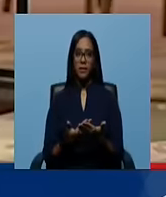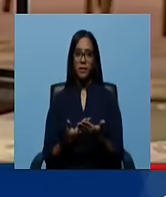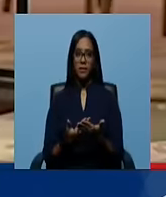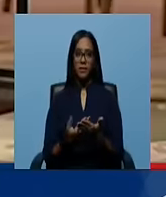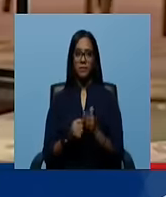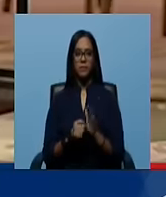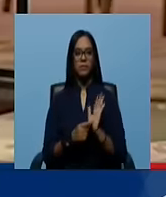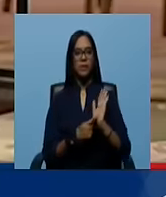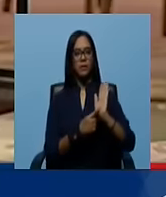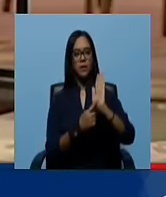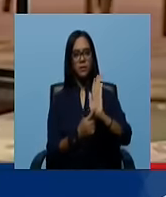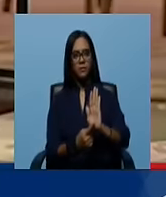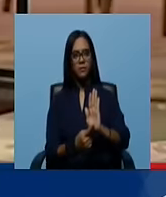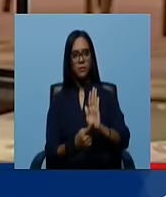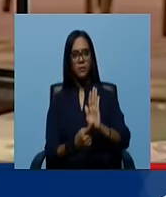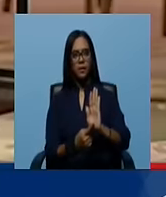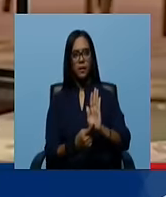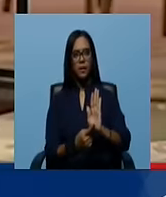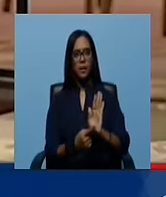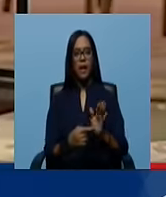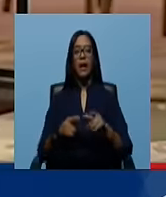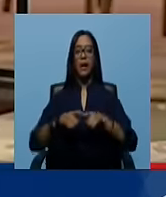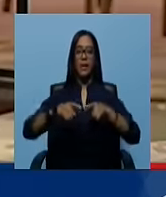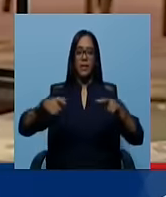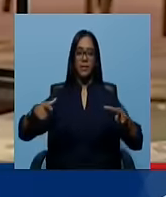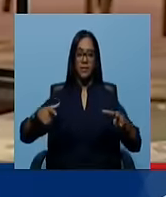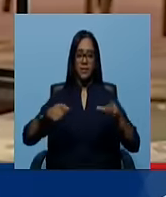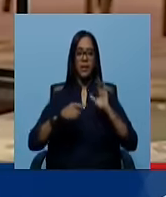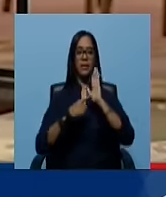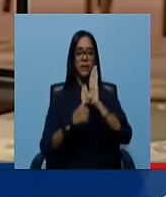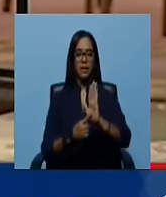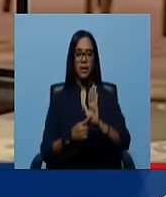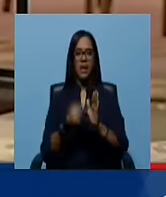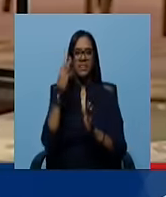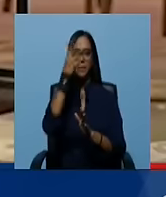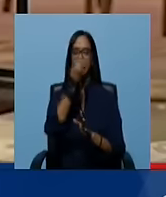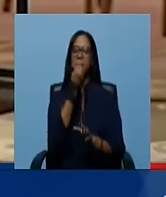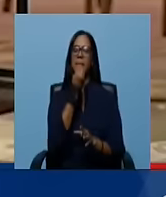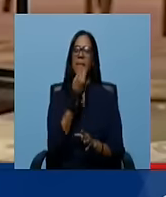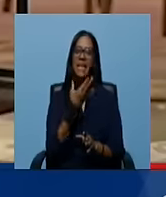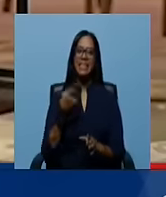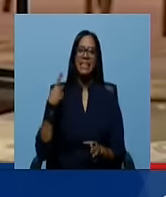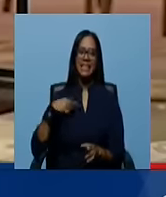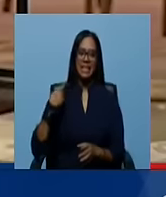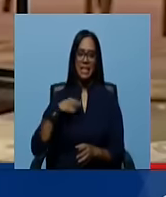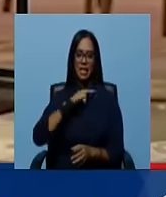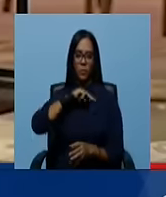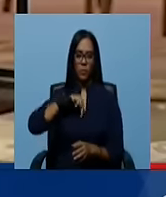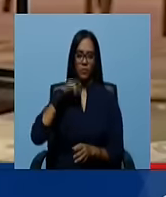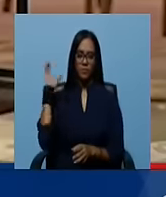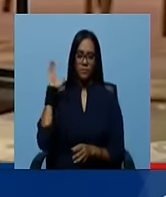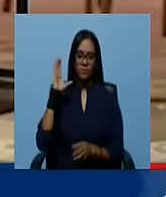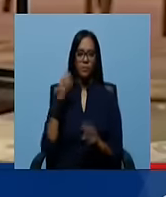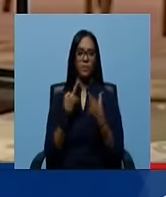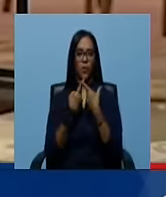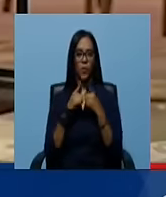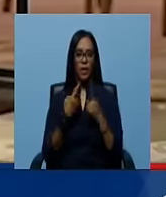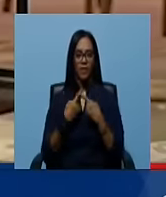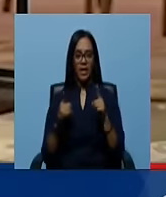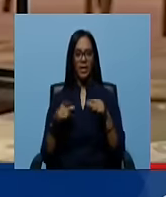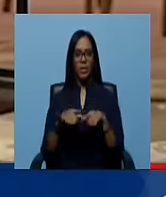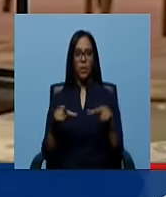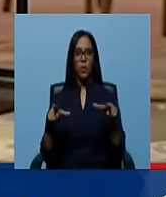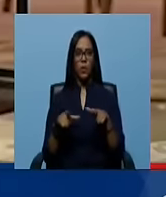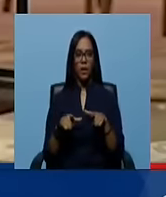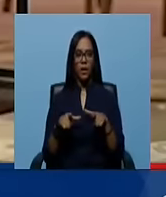resaltar, acrecentar las bellezas que tiene nuestro país en sus distintas zonas